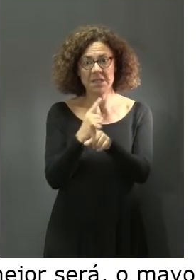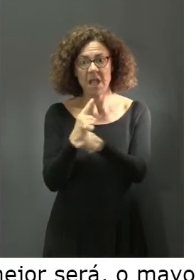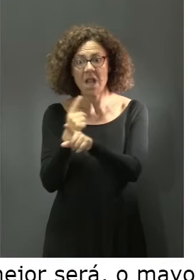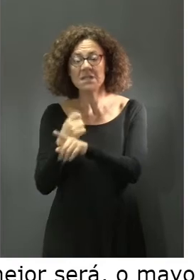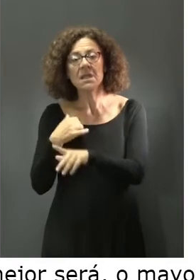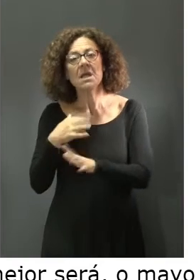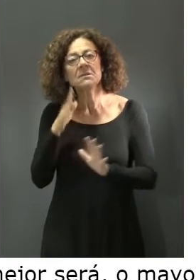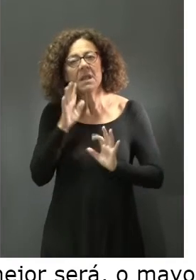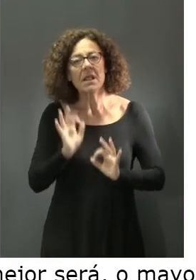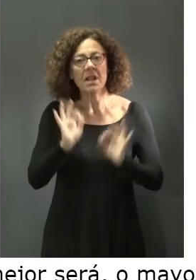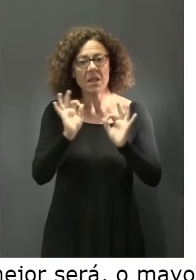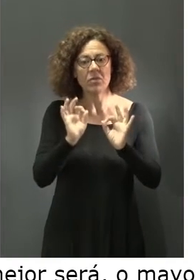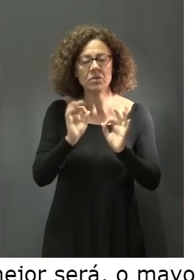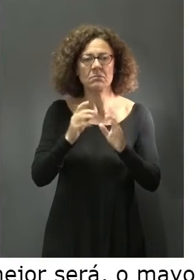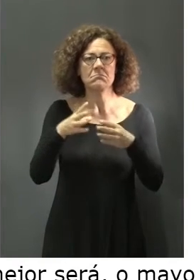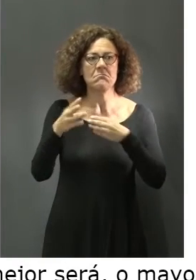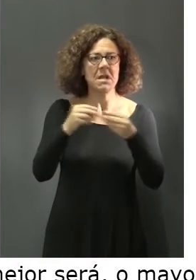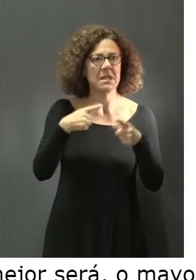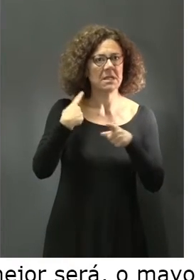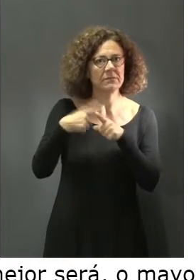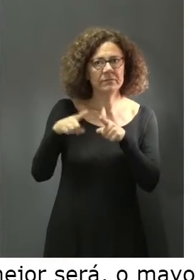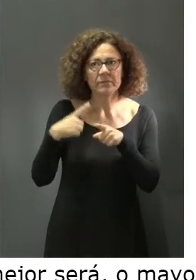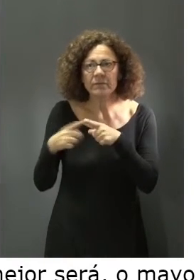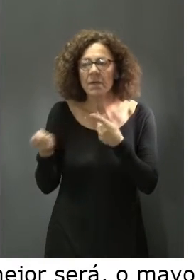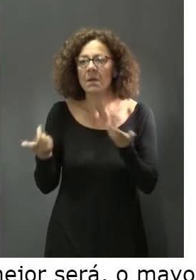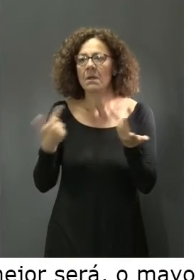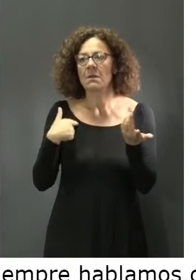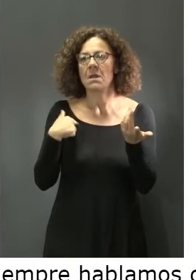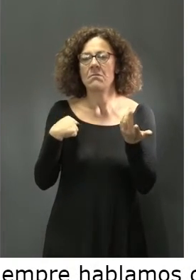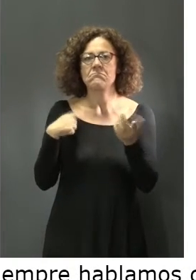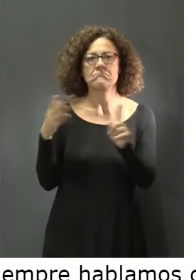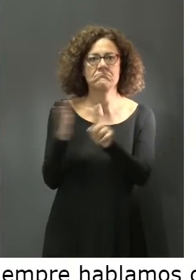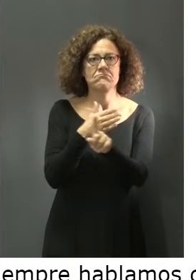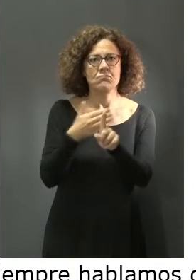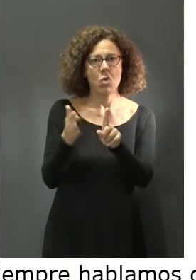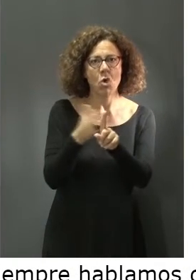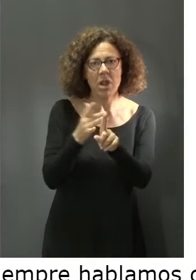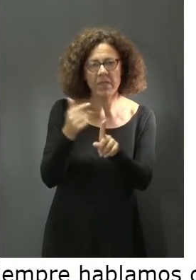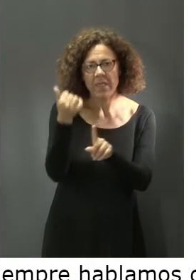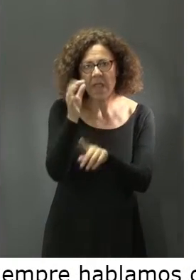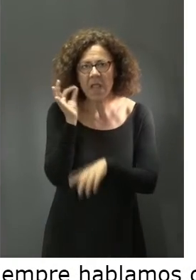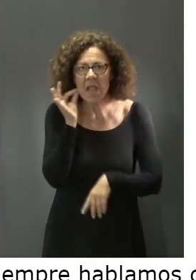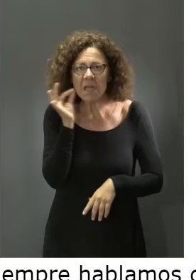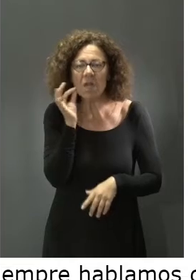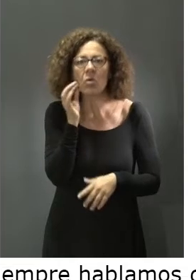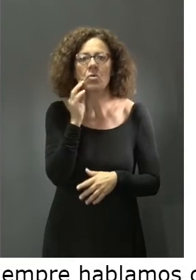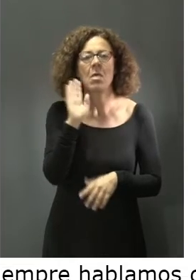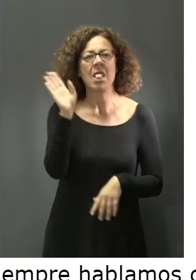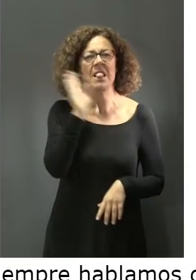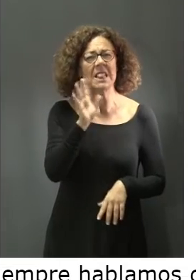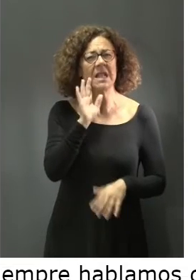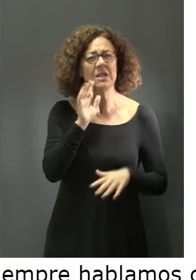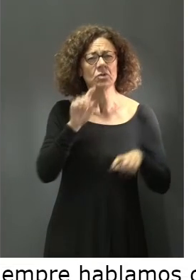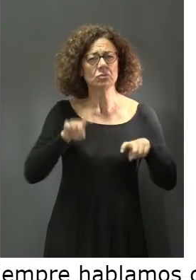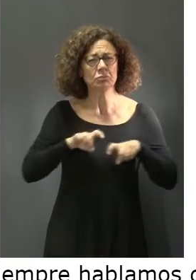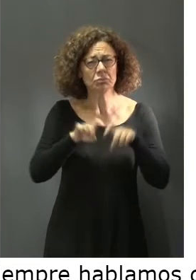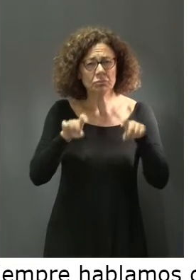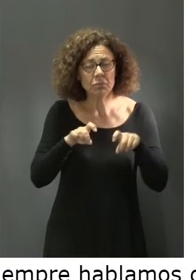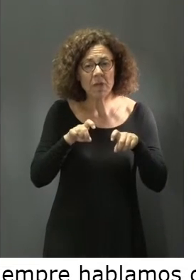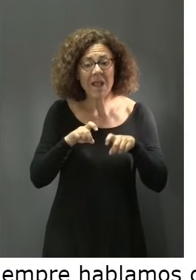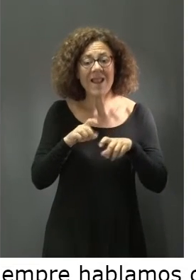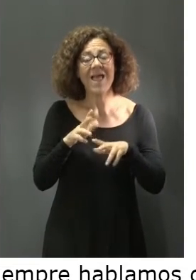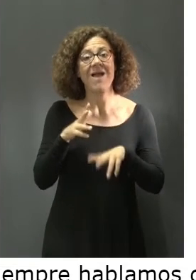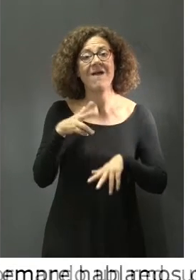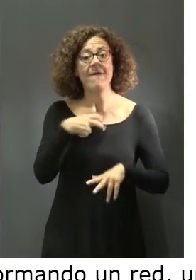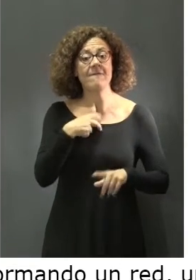se especializan en distintas materias, la violencia de género, los menores, los delitos informáticos y la Fiscalía de Discapacidad